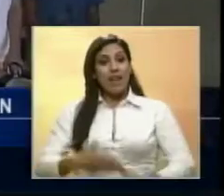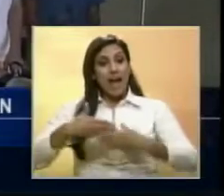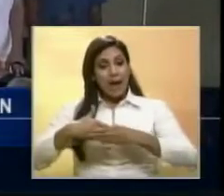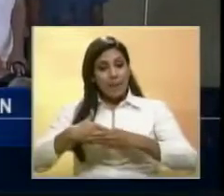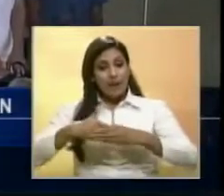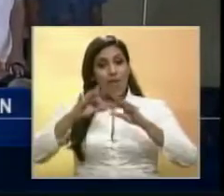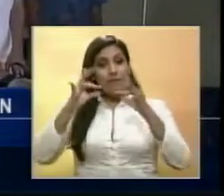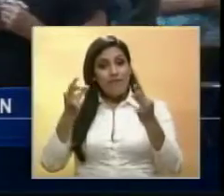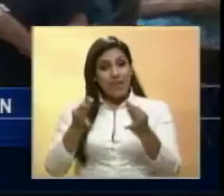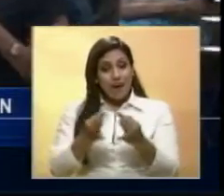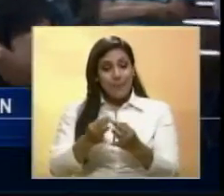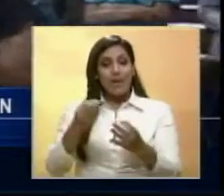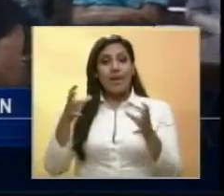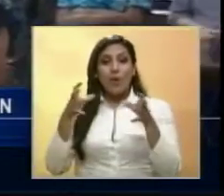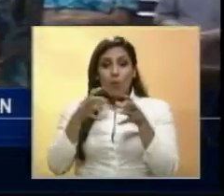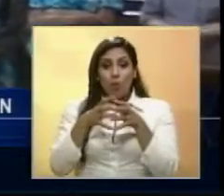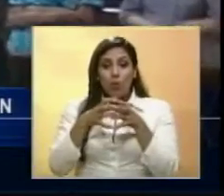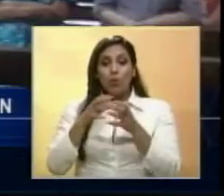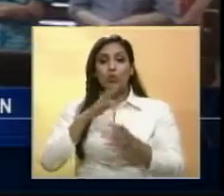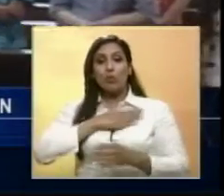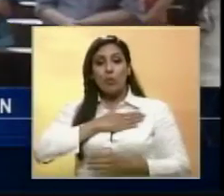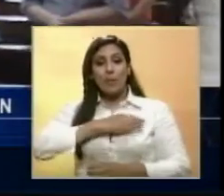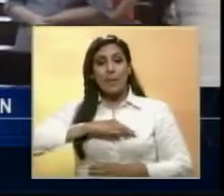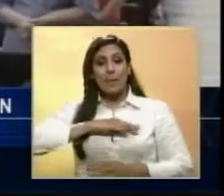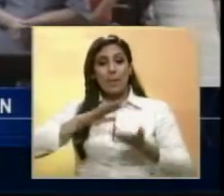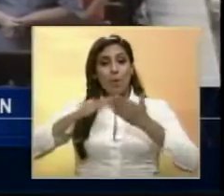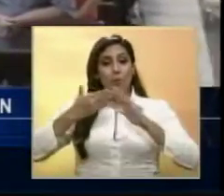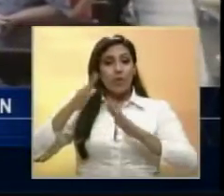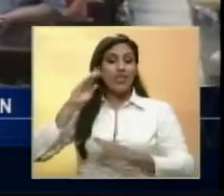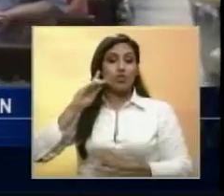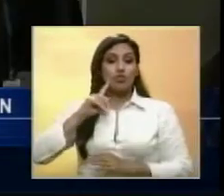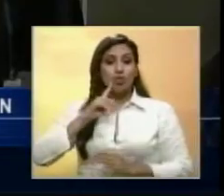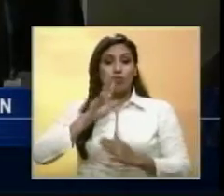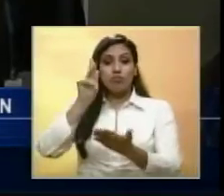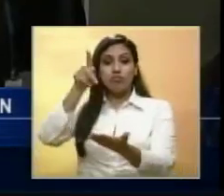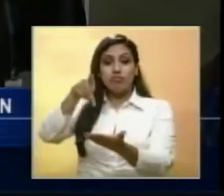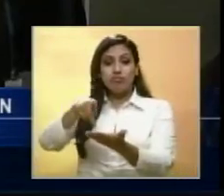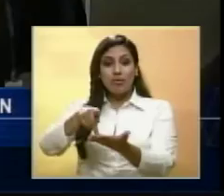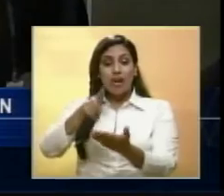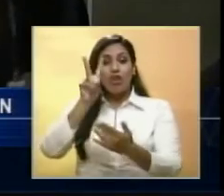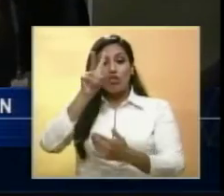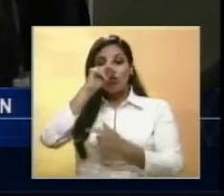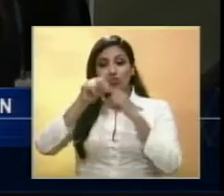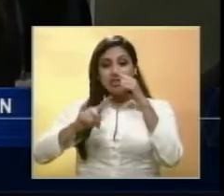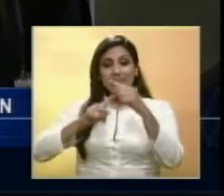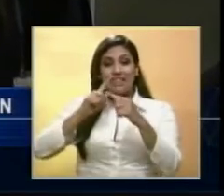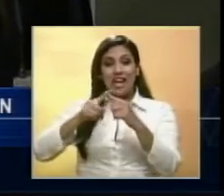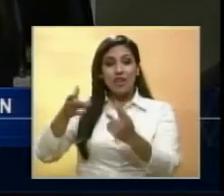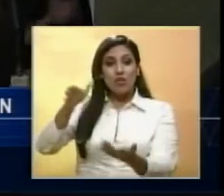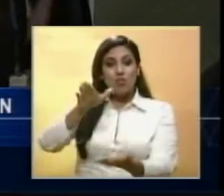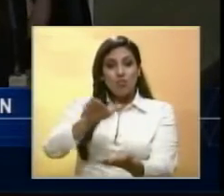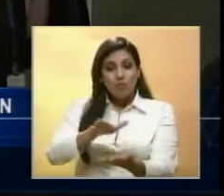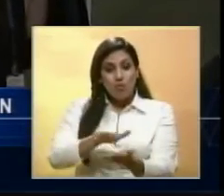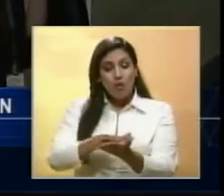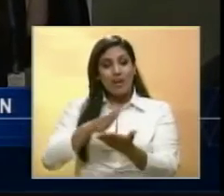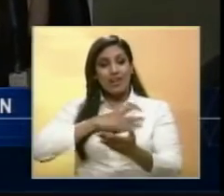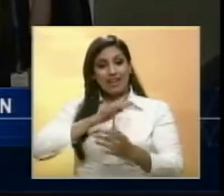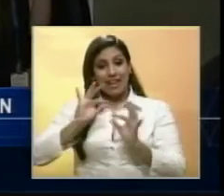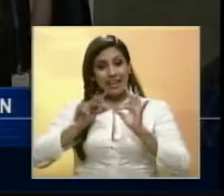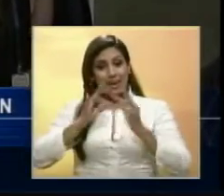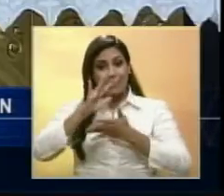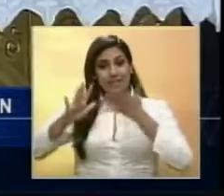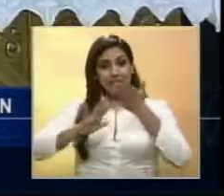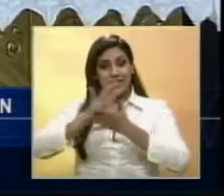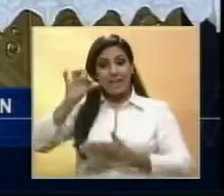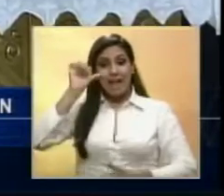Amigos, familiares y miembros de la comunidad de sordos conmemoraron en esta emotiva misa los 2 años del fatídico crimen de nuestra intérprete de